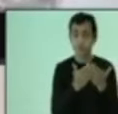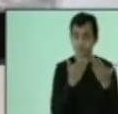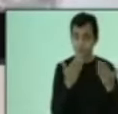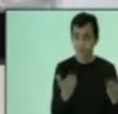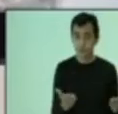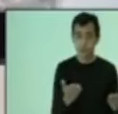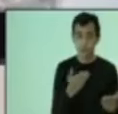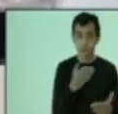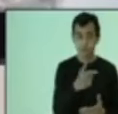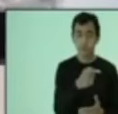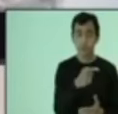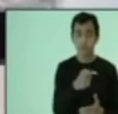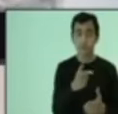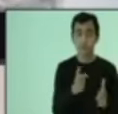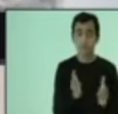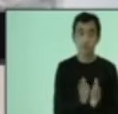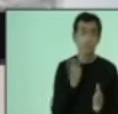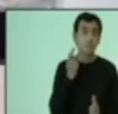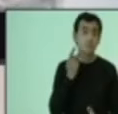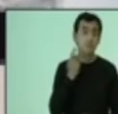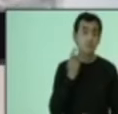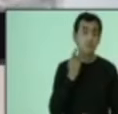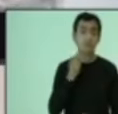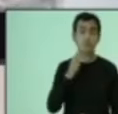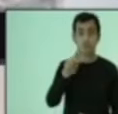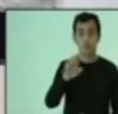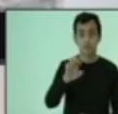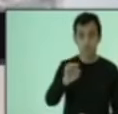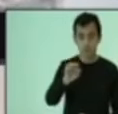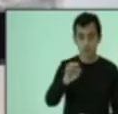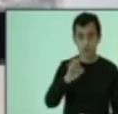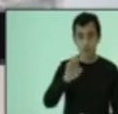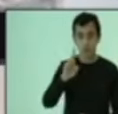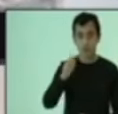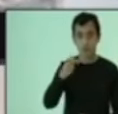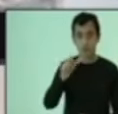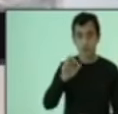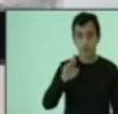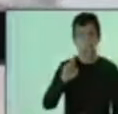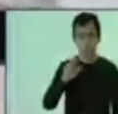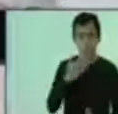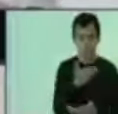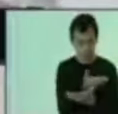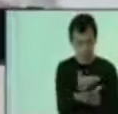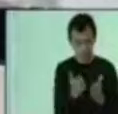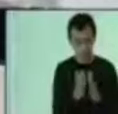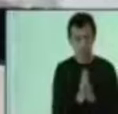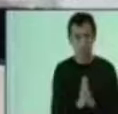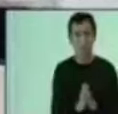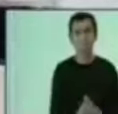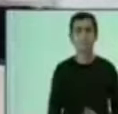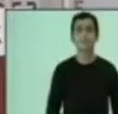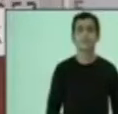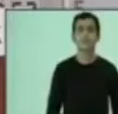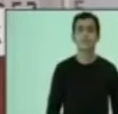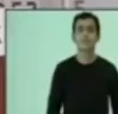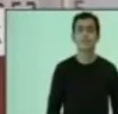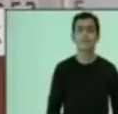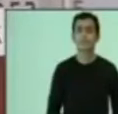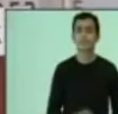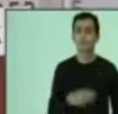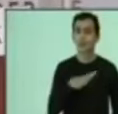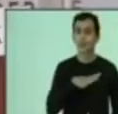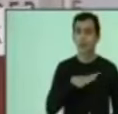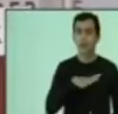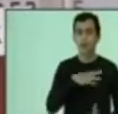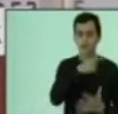del abanderado de Encuentro Solidario, Edgar Israel Dimas Medina. Adelante, por favor. Hay un eje rector